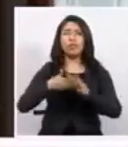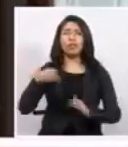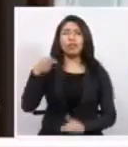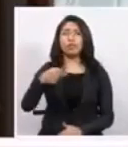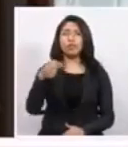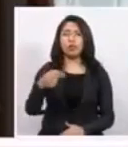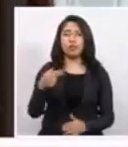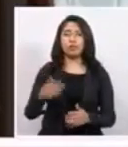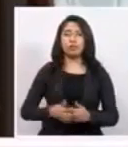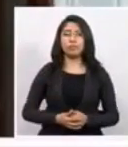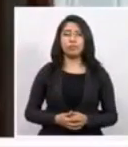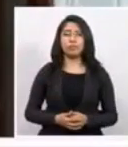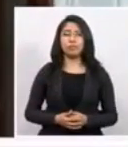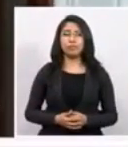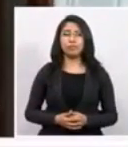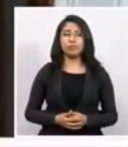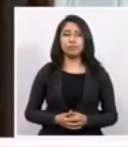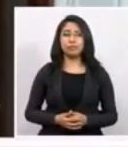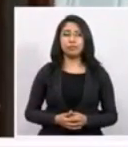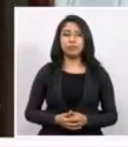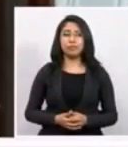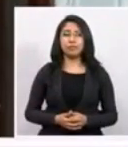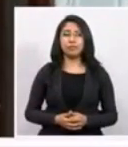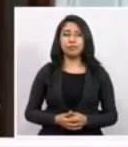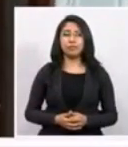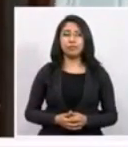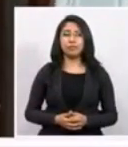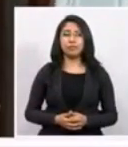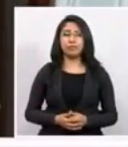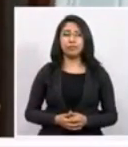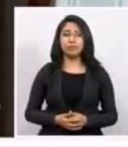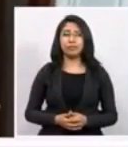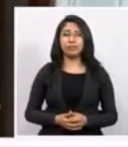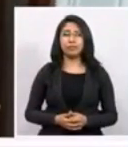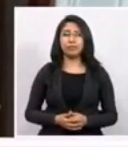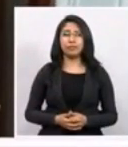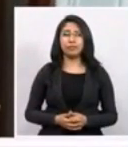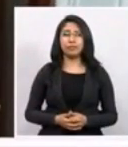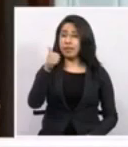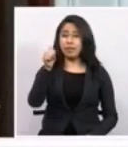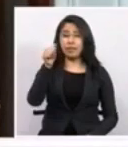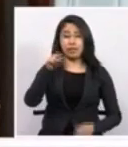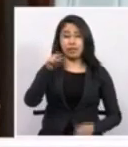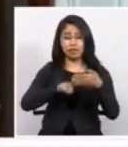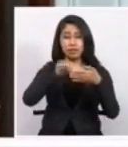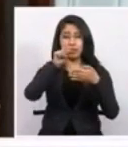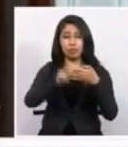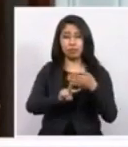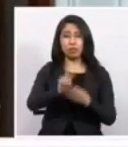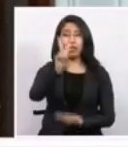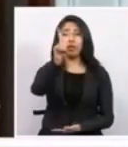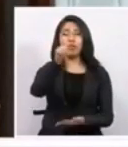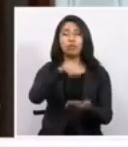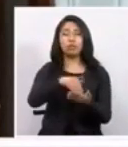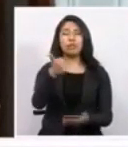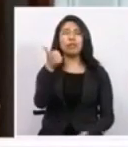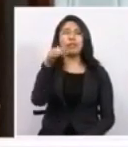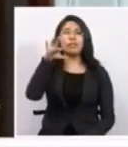el pueblo boliviano. A partir del 10 de noviembre de